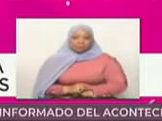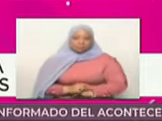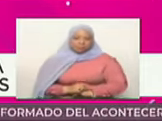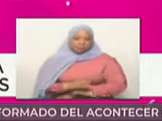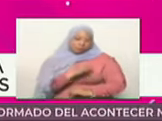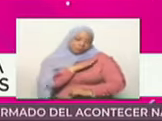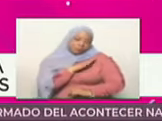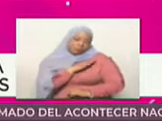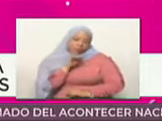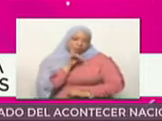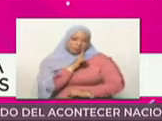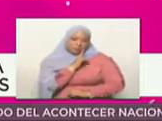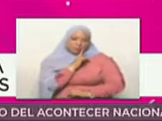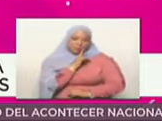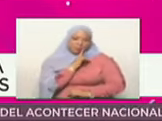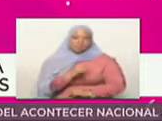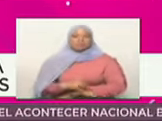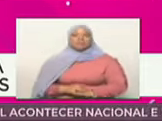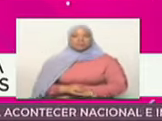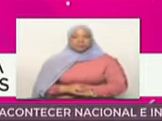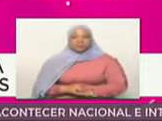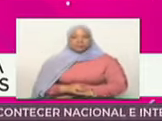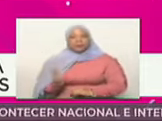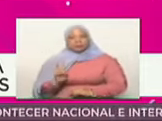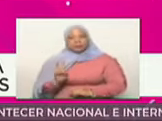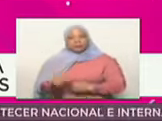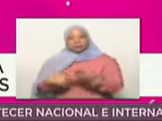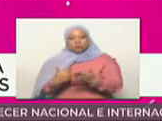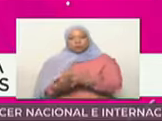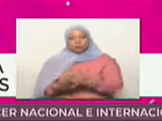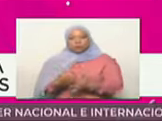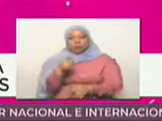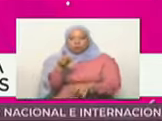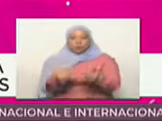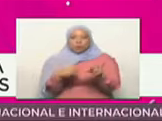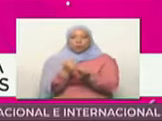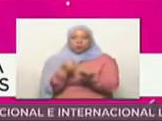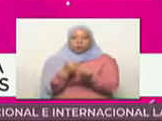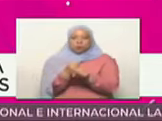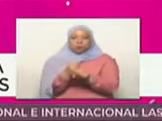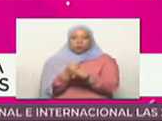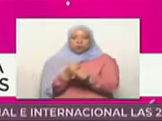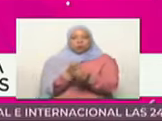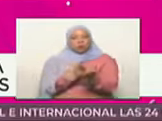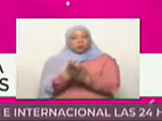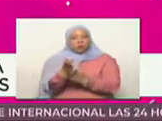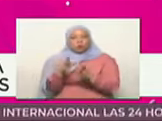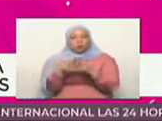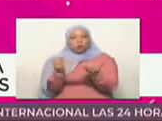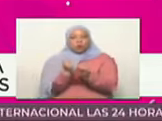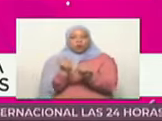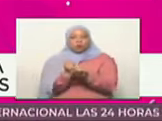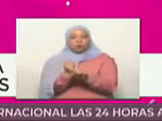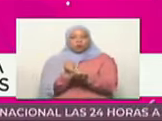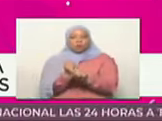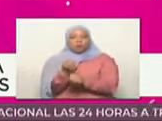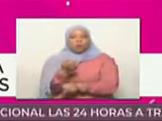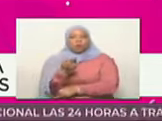Y siempre cuando uno le dicen en esos países que uno va, me pasa siempre, en todos lados,